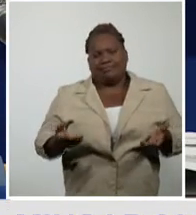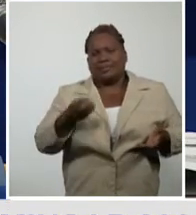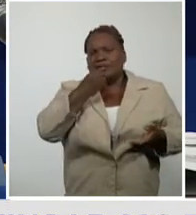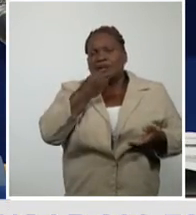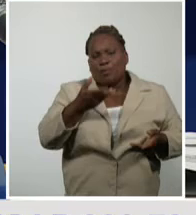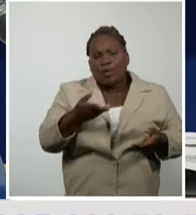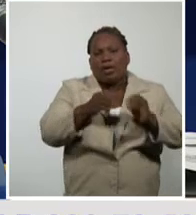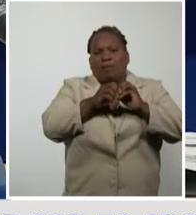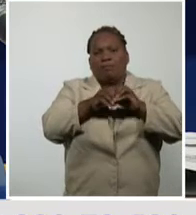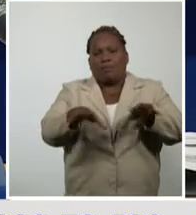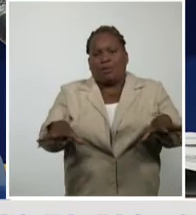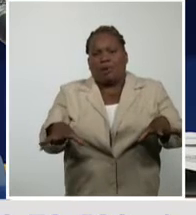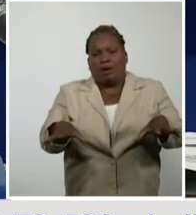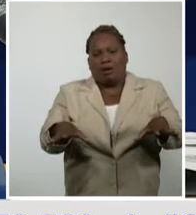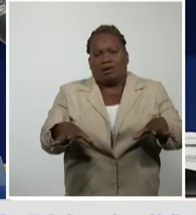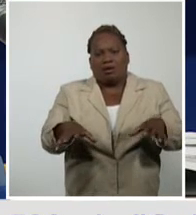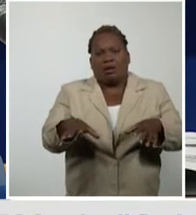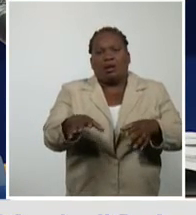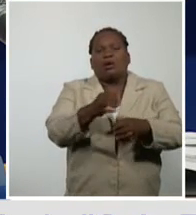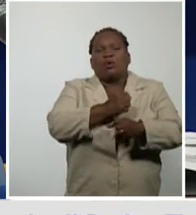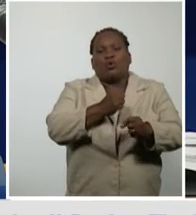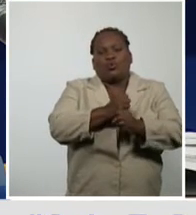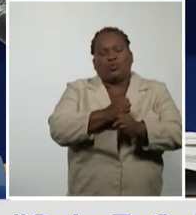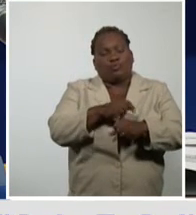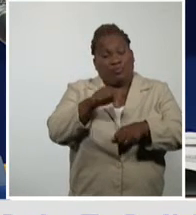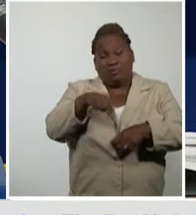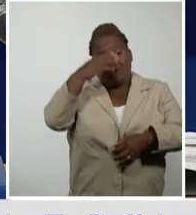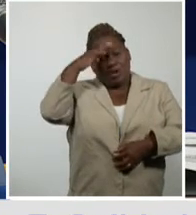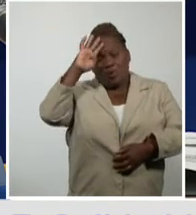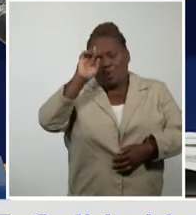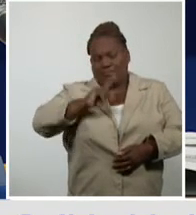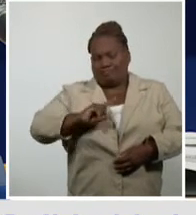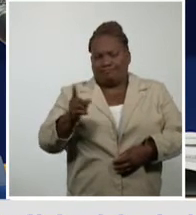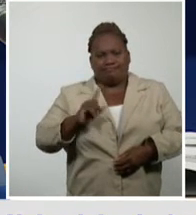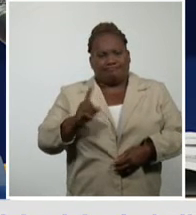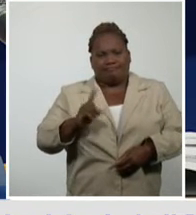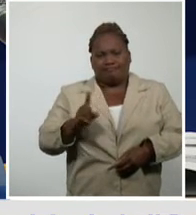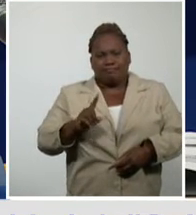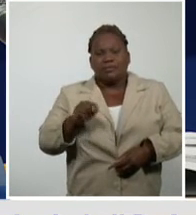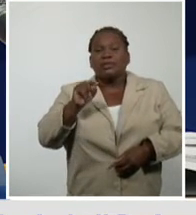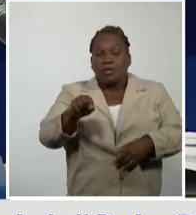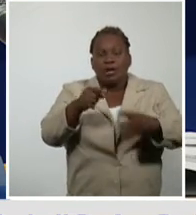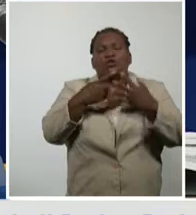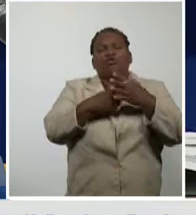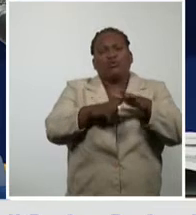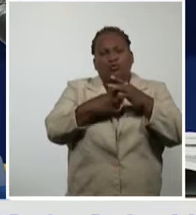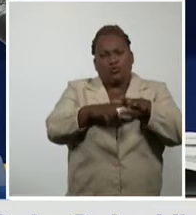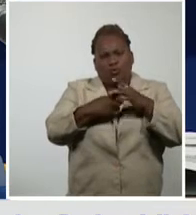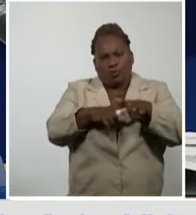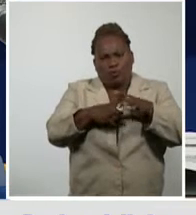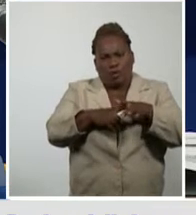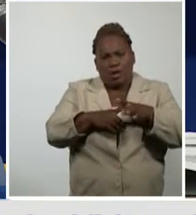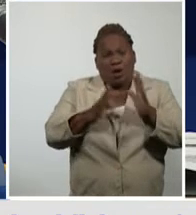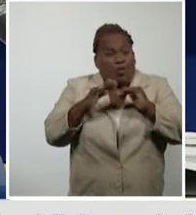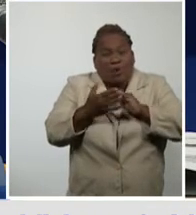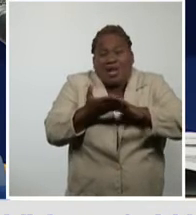contagios con su utilización. Por eso, aunque ha sido una solución cuando no se tiene otra